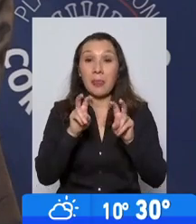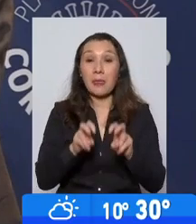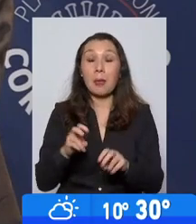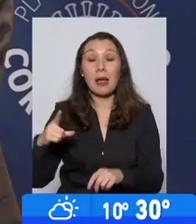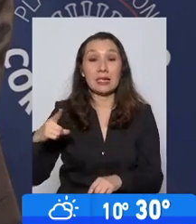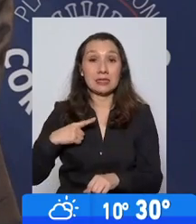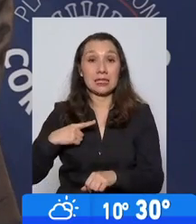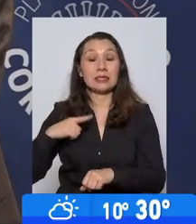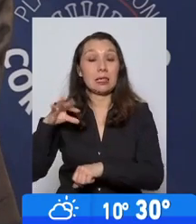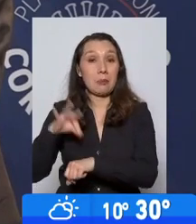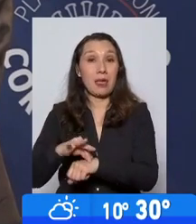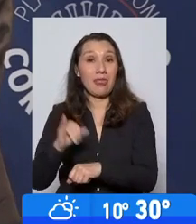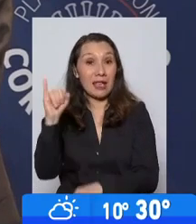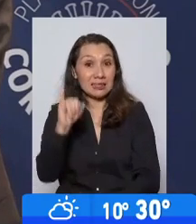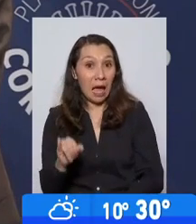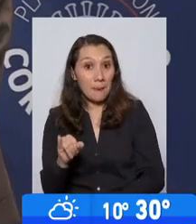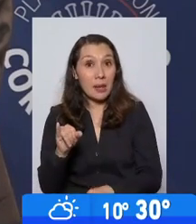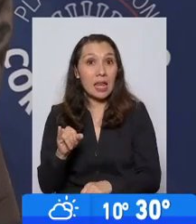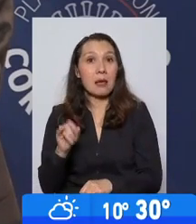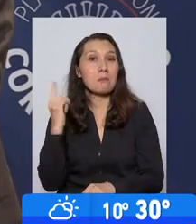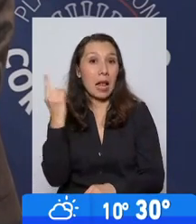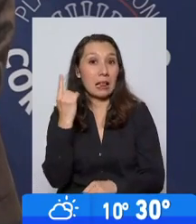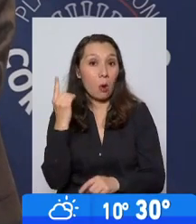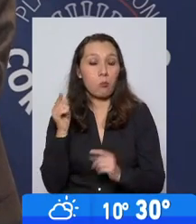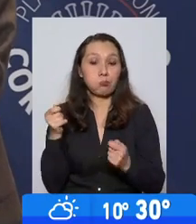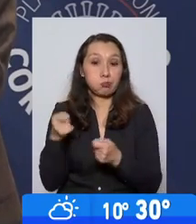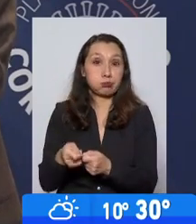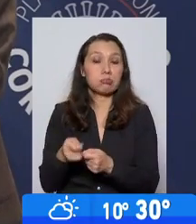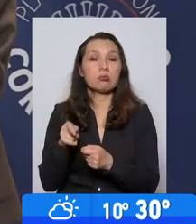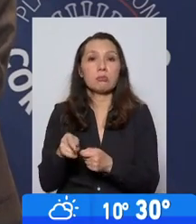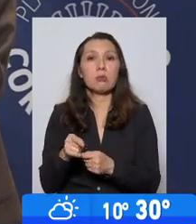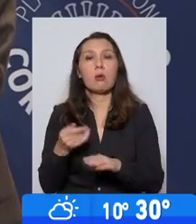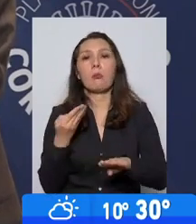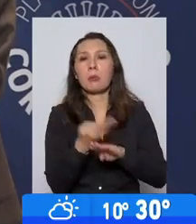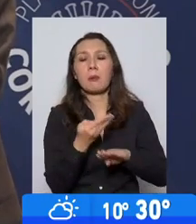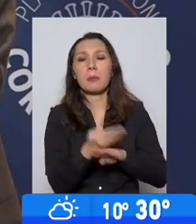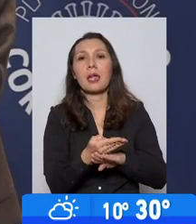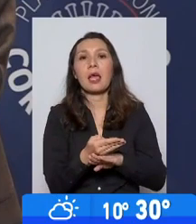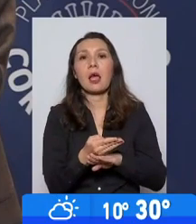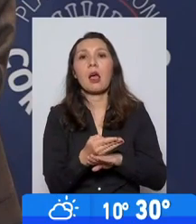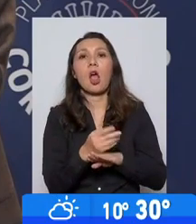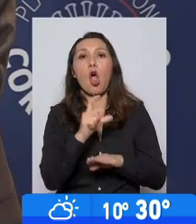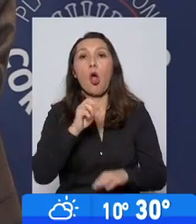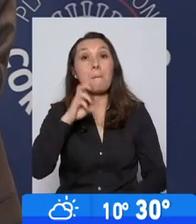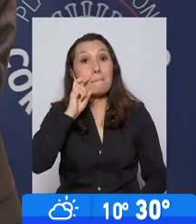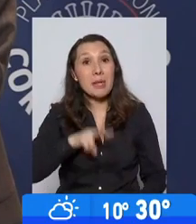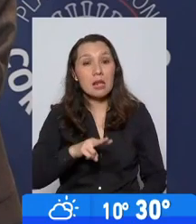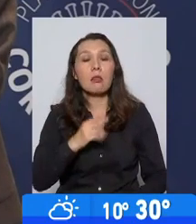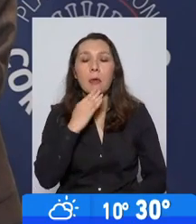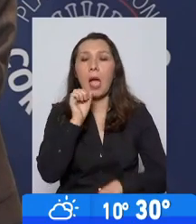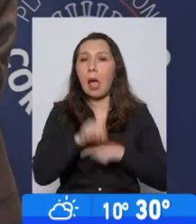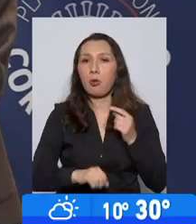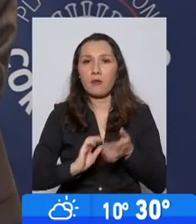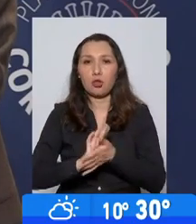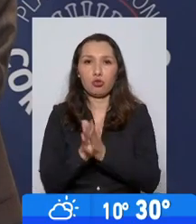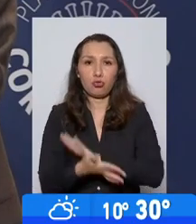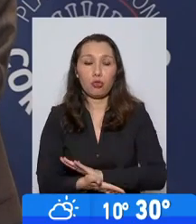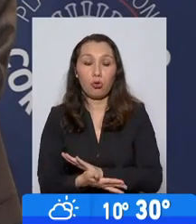licencias médicas de las ISAPRES que han llegado en apelación a COVID también, a la COMPIN, se han aprobado prácticamente